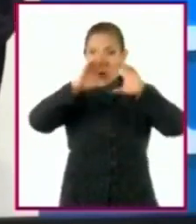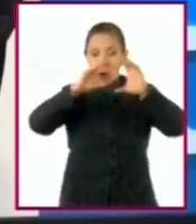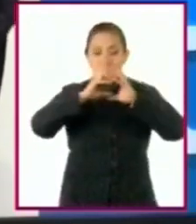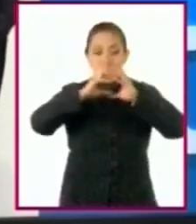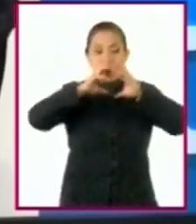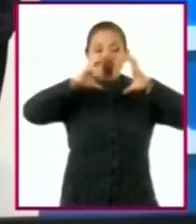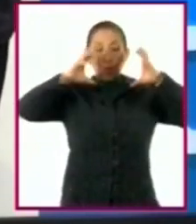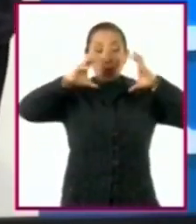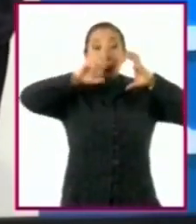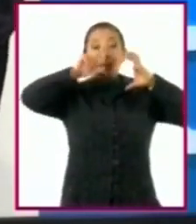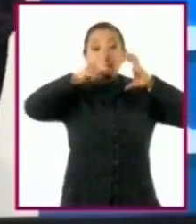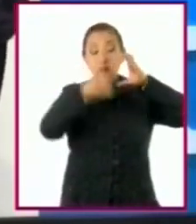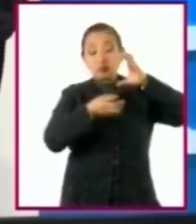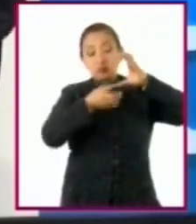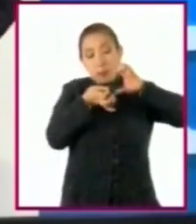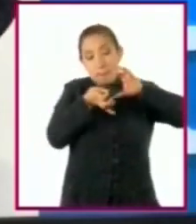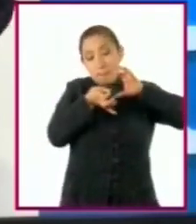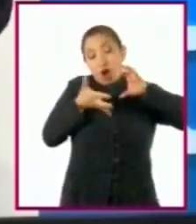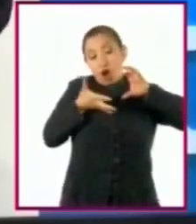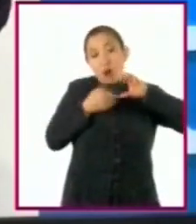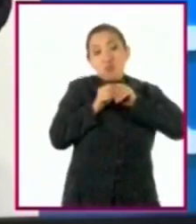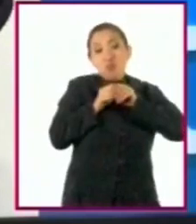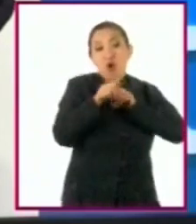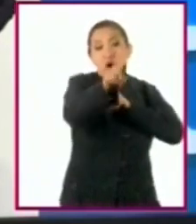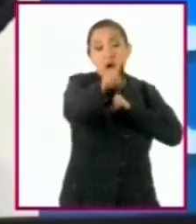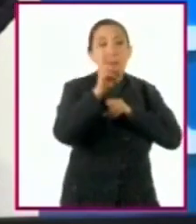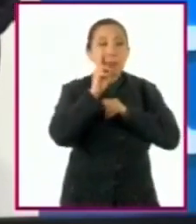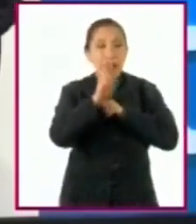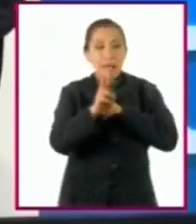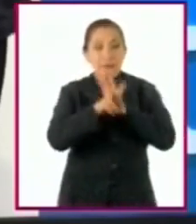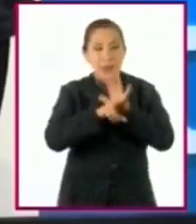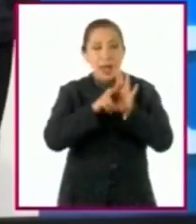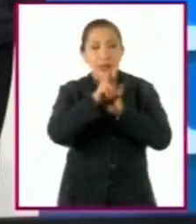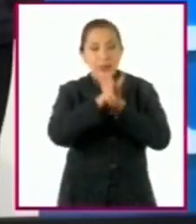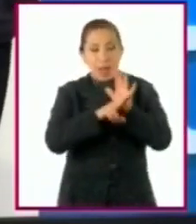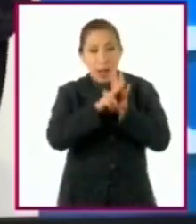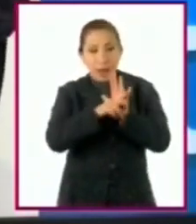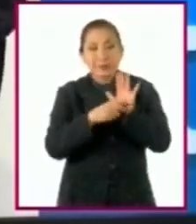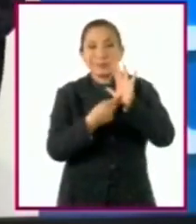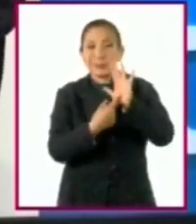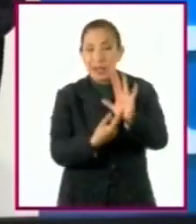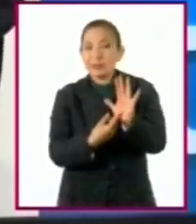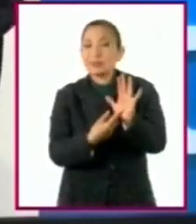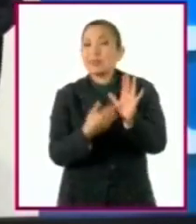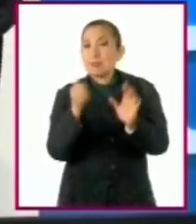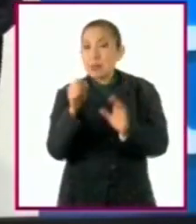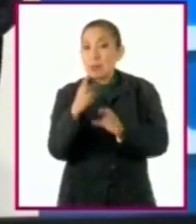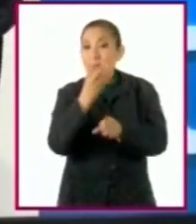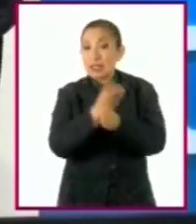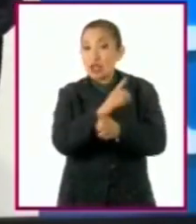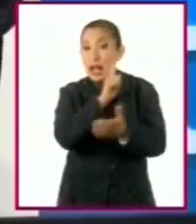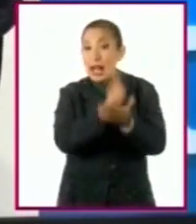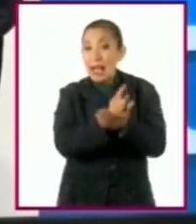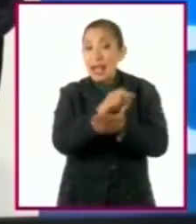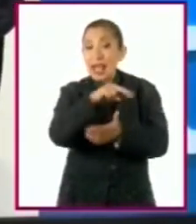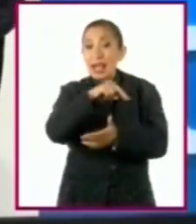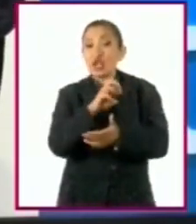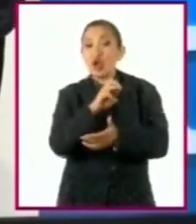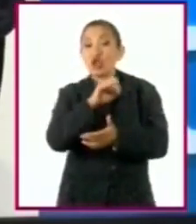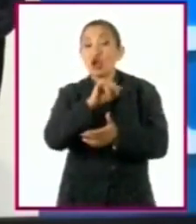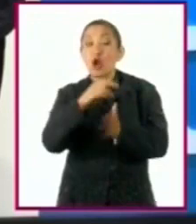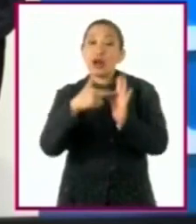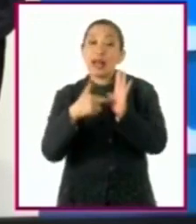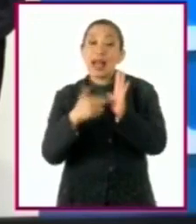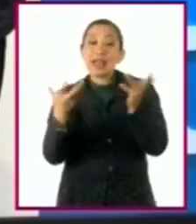y suéltalo. Veamos el siguiente video en el que se pone en acción la tercera ley de Newton o principio